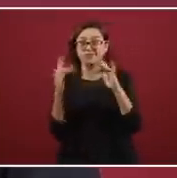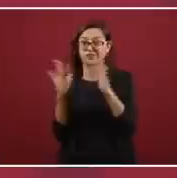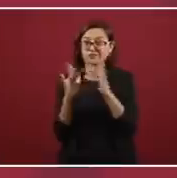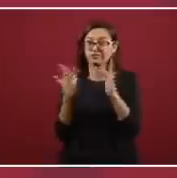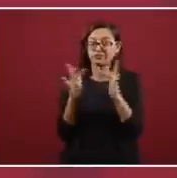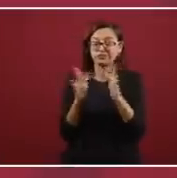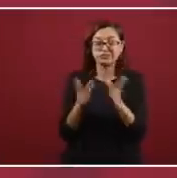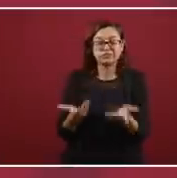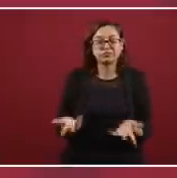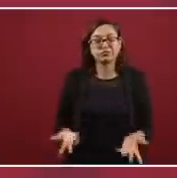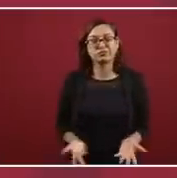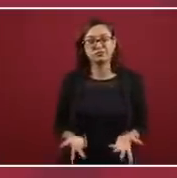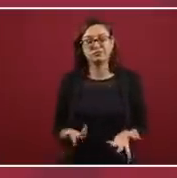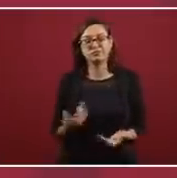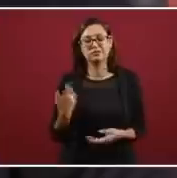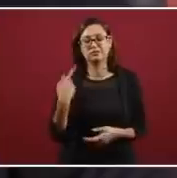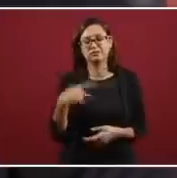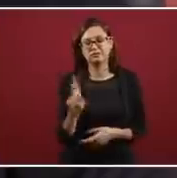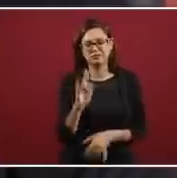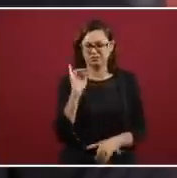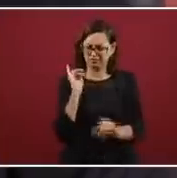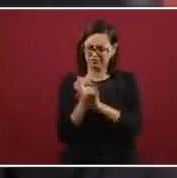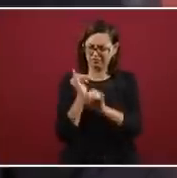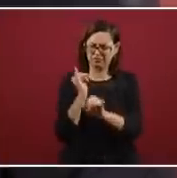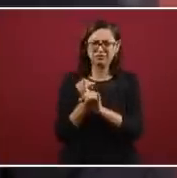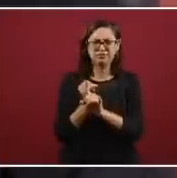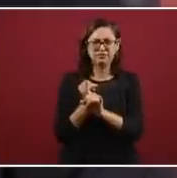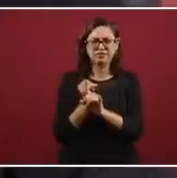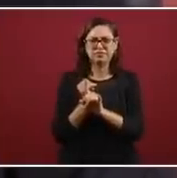Pero la red,